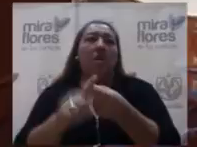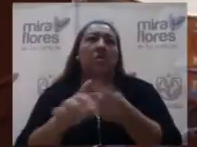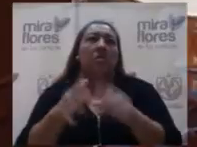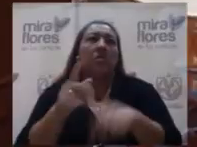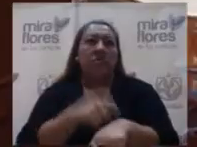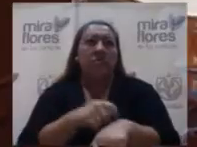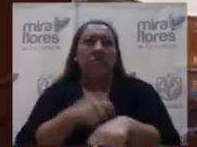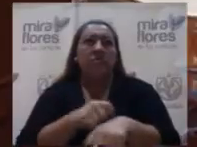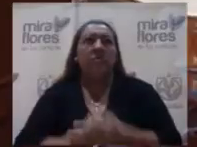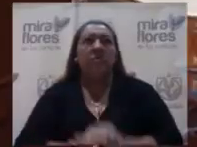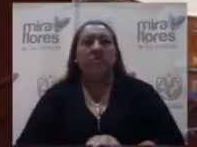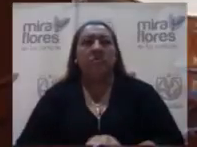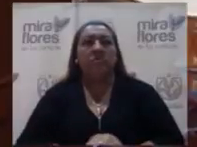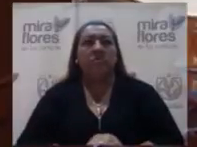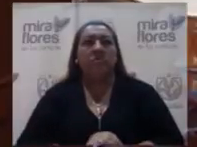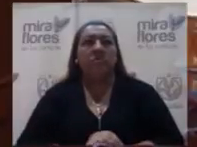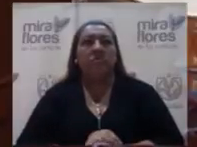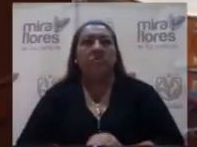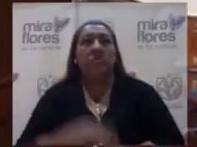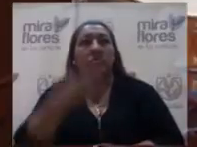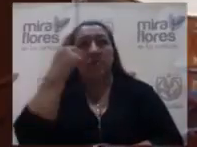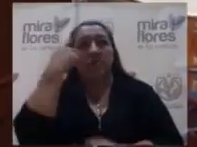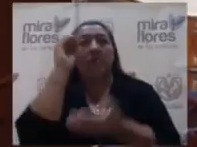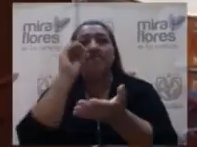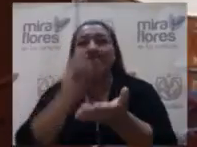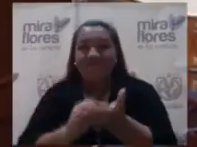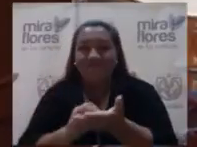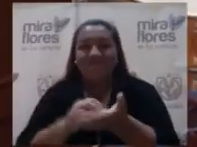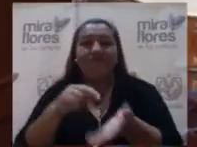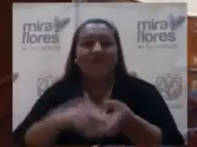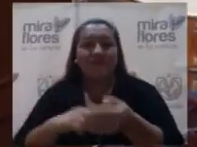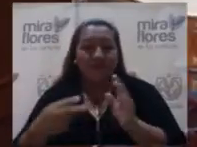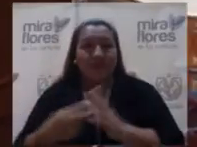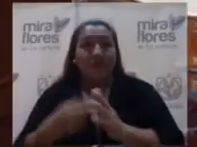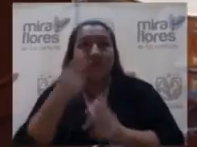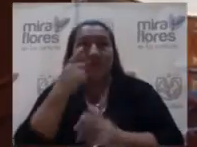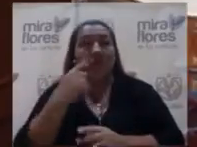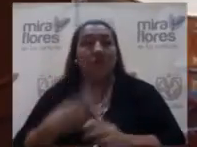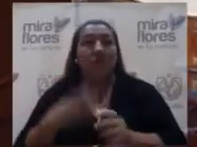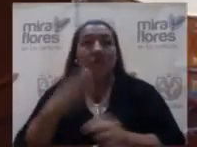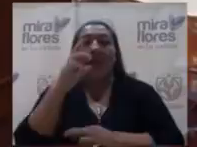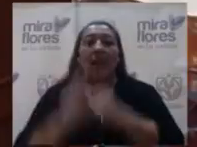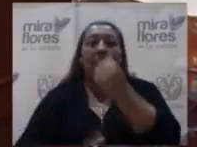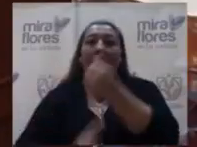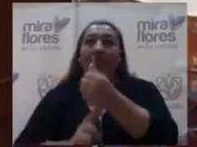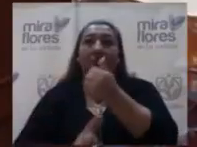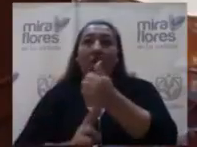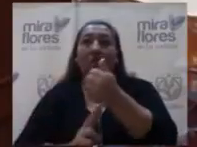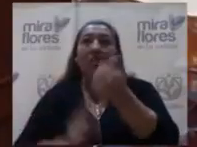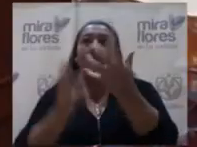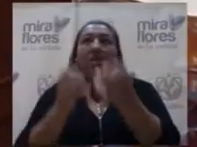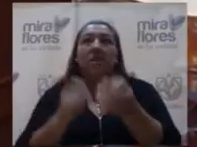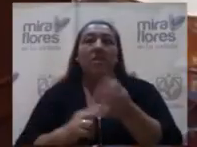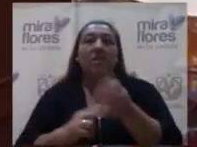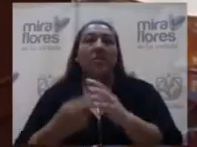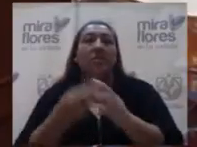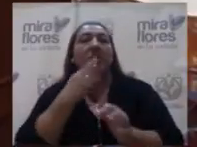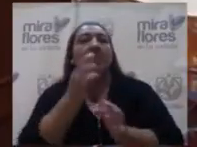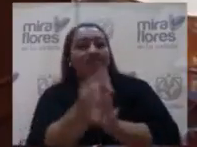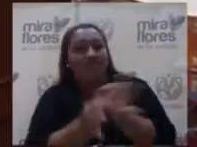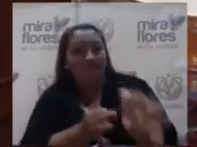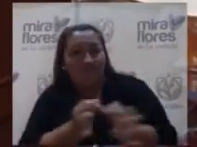momento. Para mayor explicación de los señores regidores, quisiera